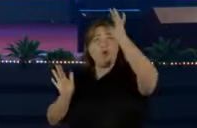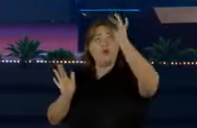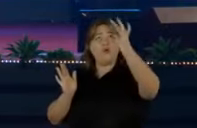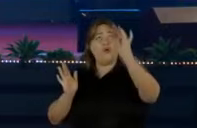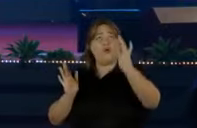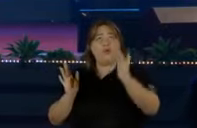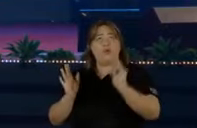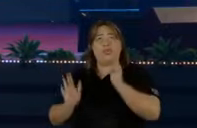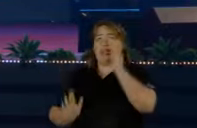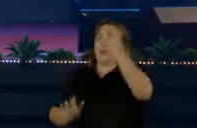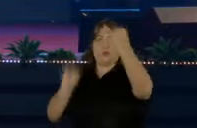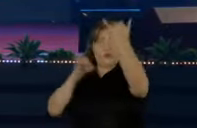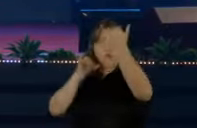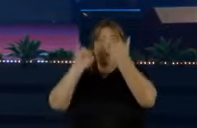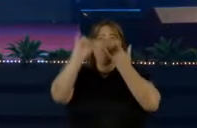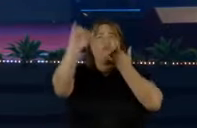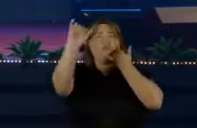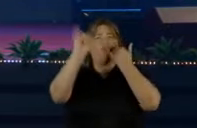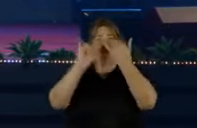será.